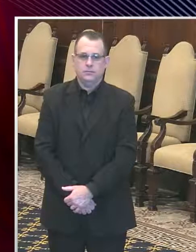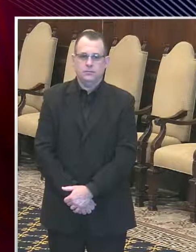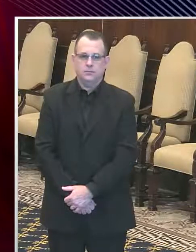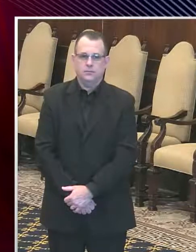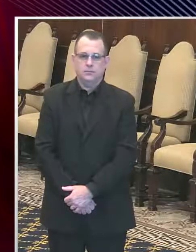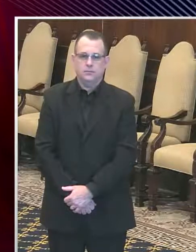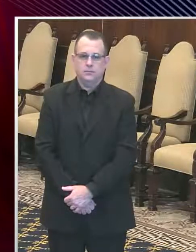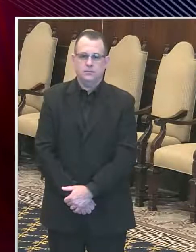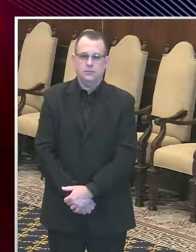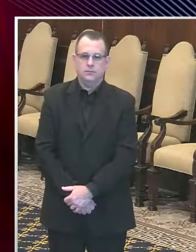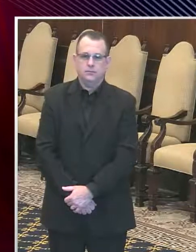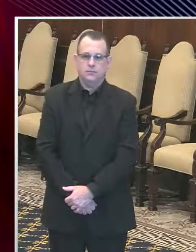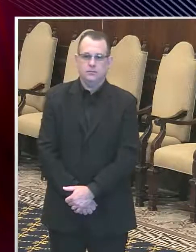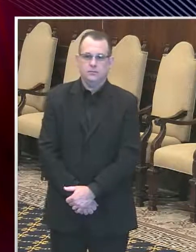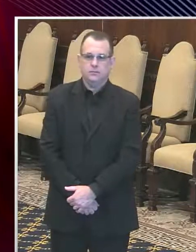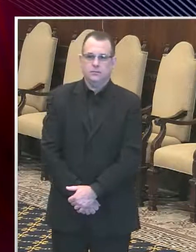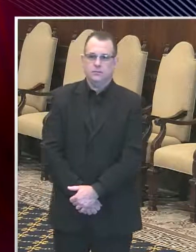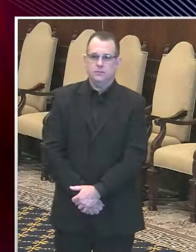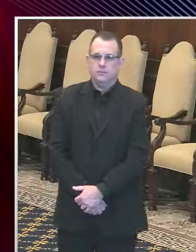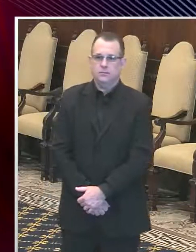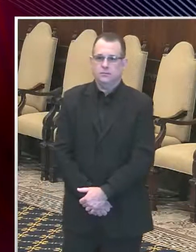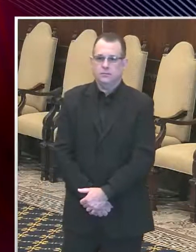podemos especular sobre lo que pudiera suceder.